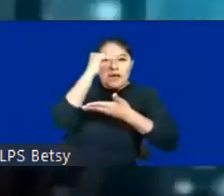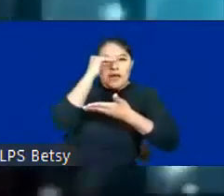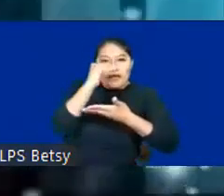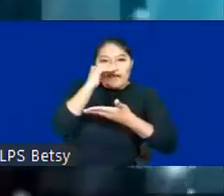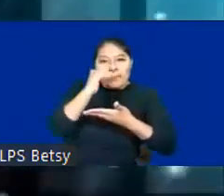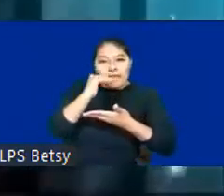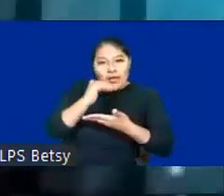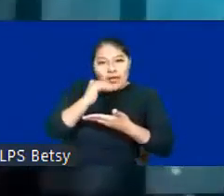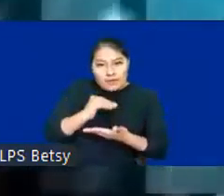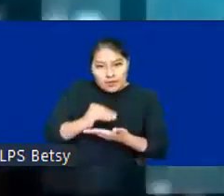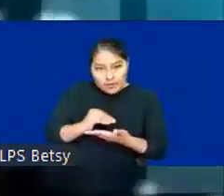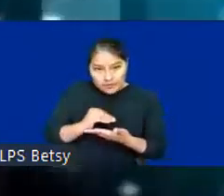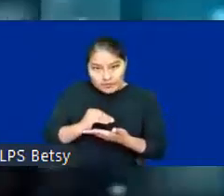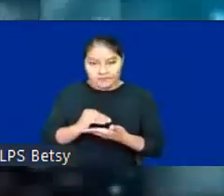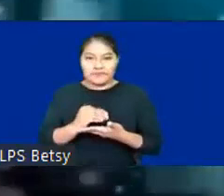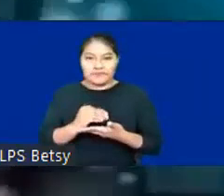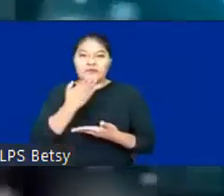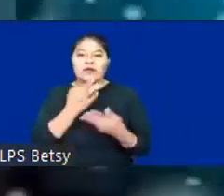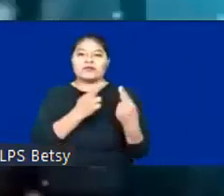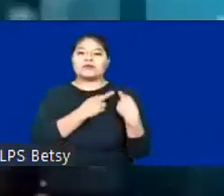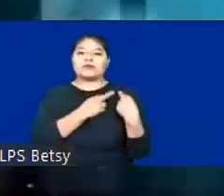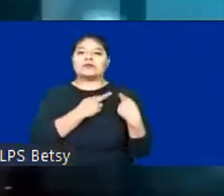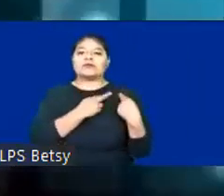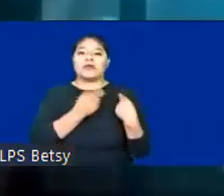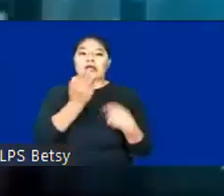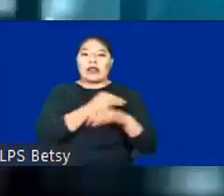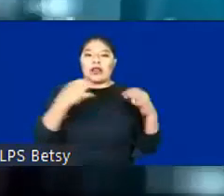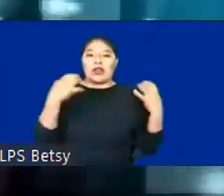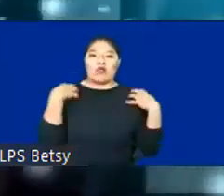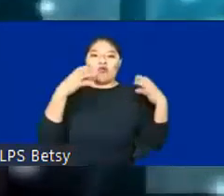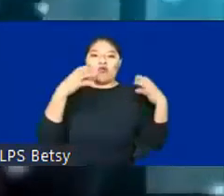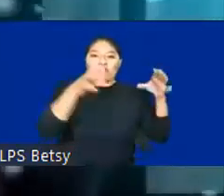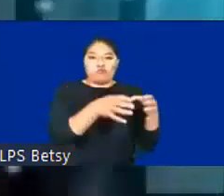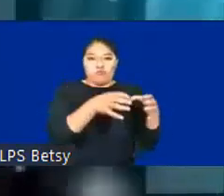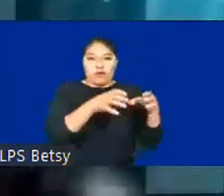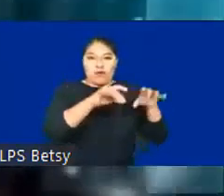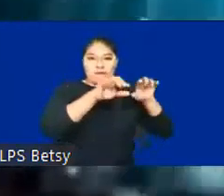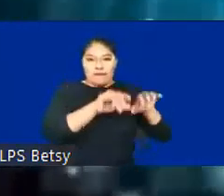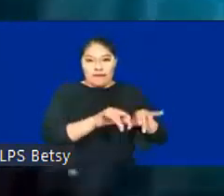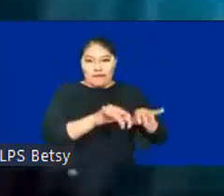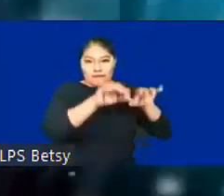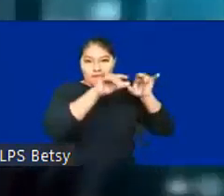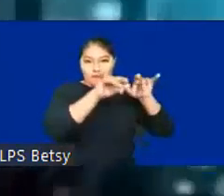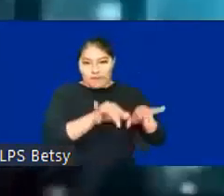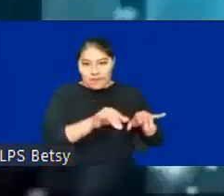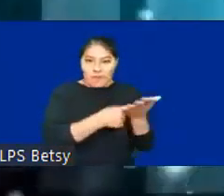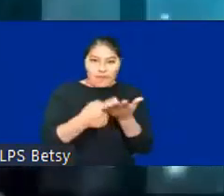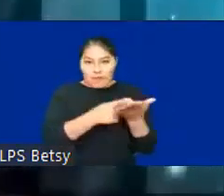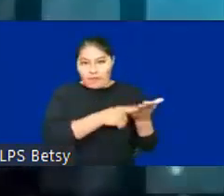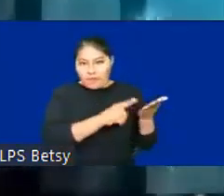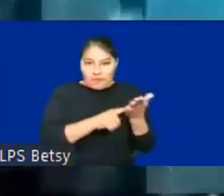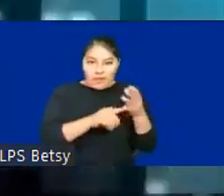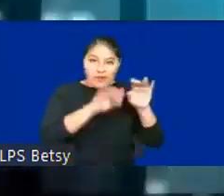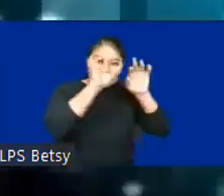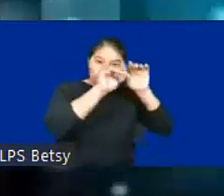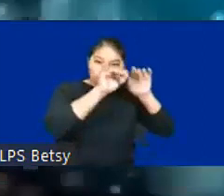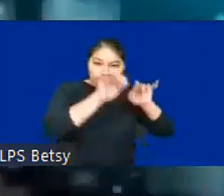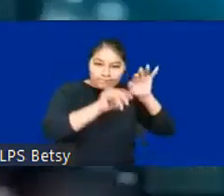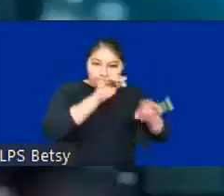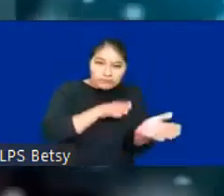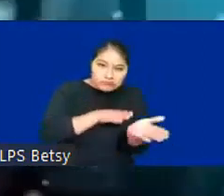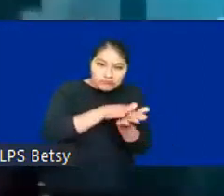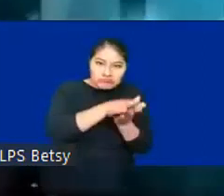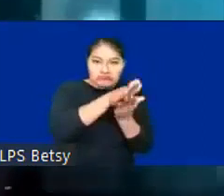Oficina General de Planeamiento y Presupuesto y por los demás actores de la entidad, se hizo un alineamiento